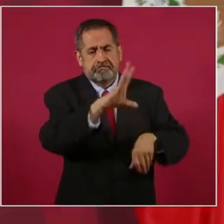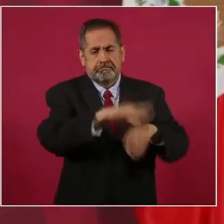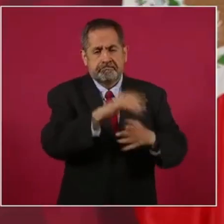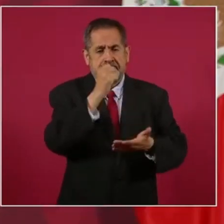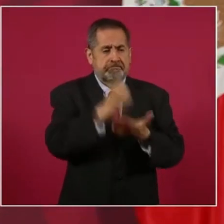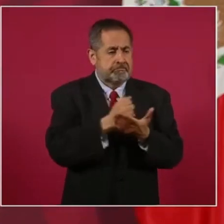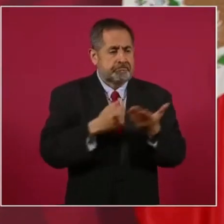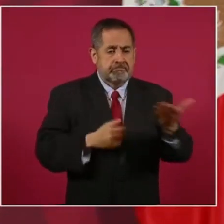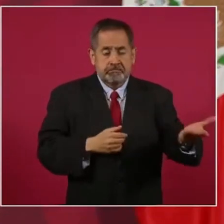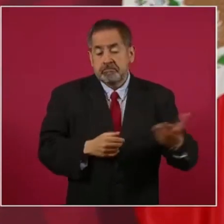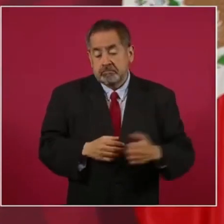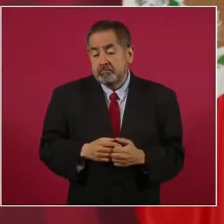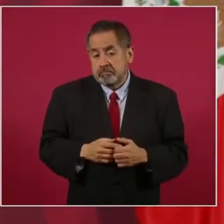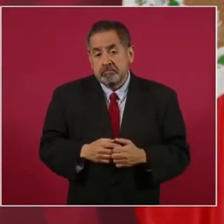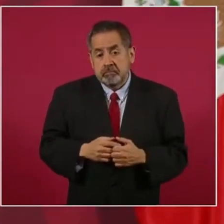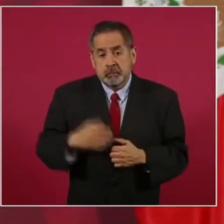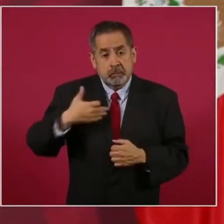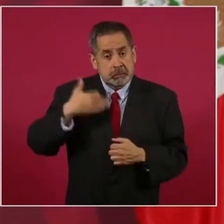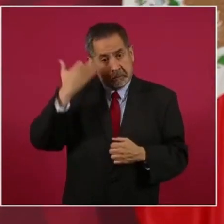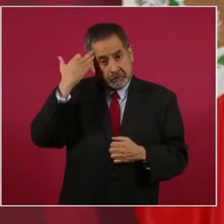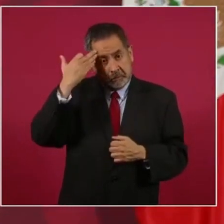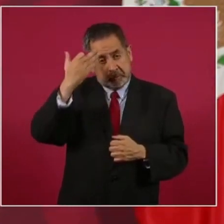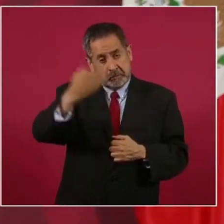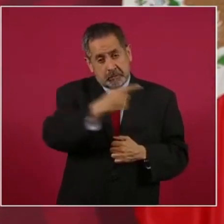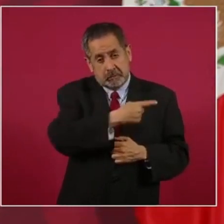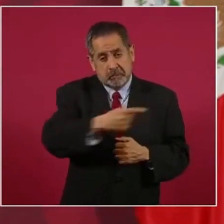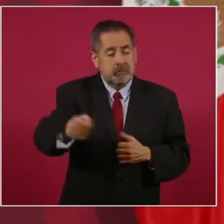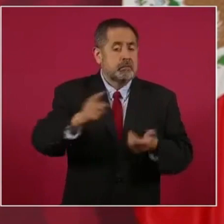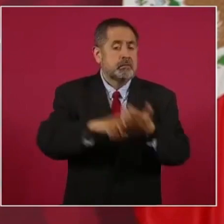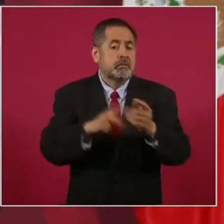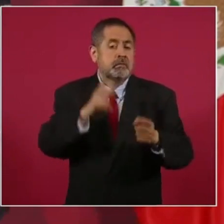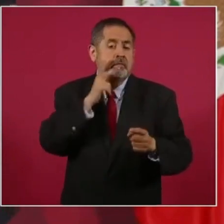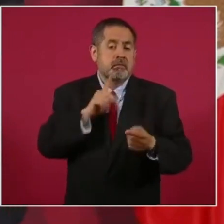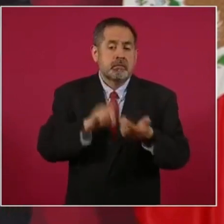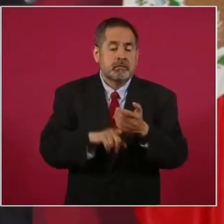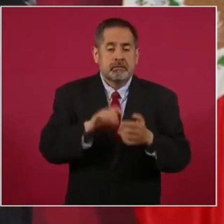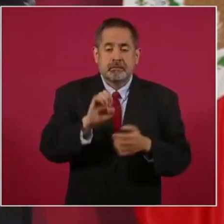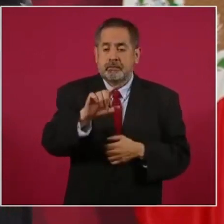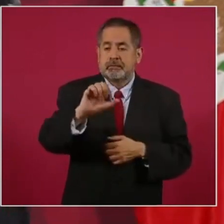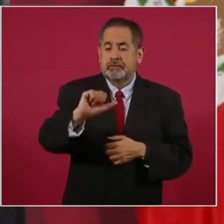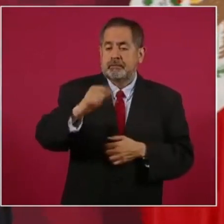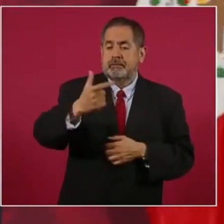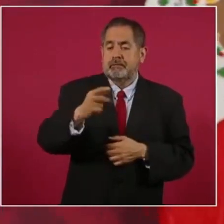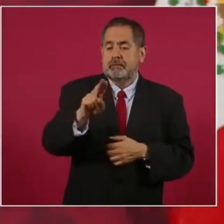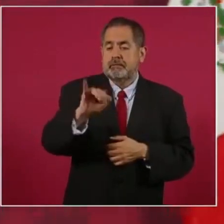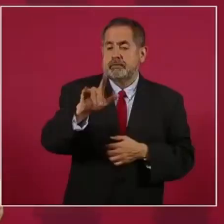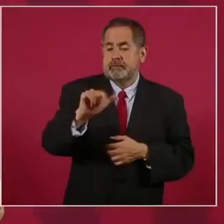Predomina durante mucho tiempo la empresa petrolera El Águila,